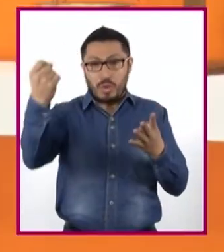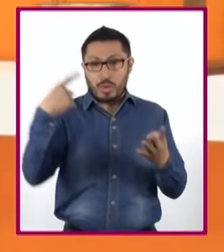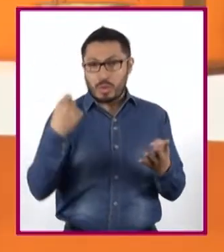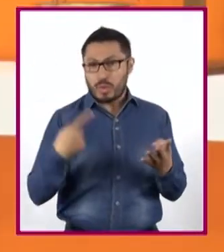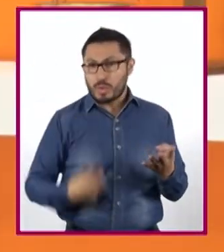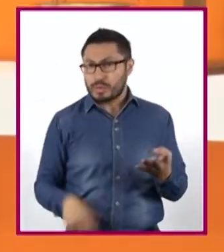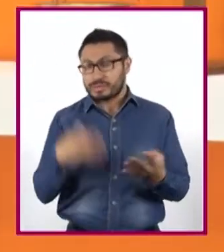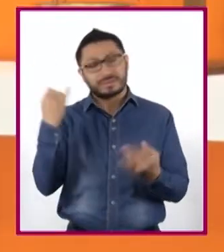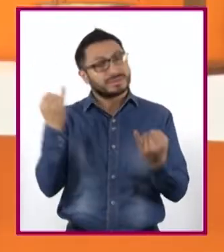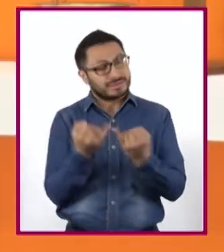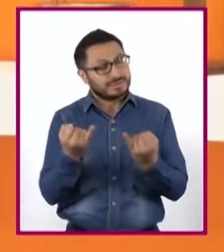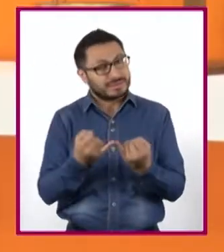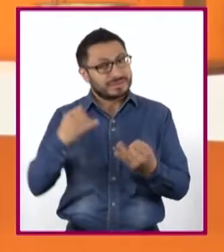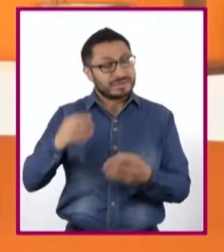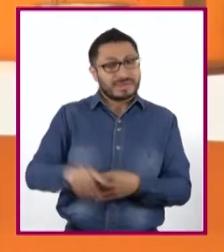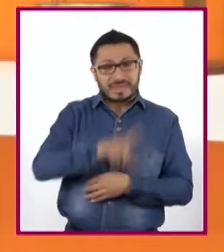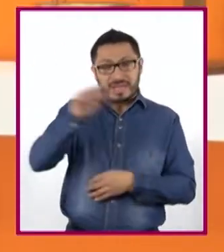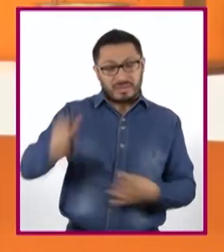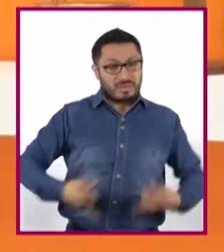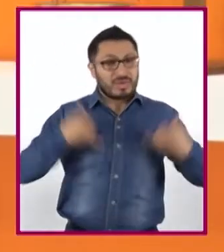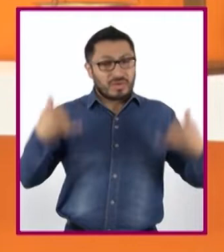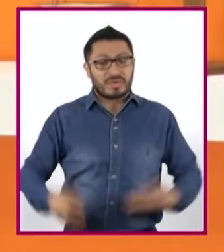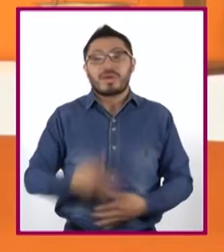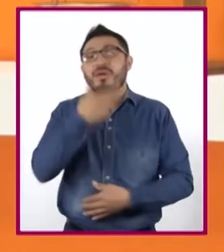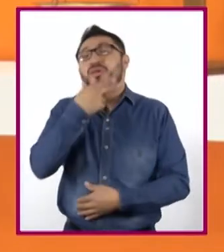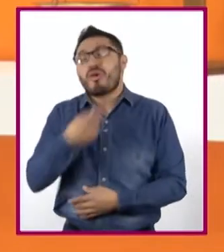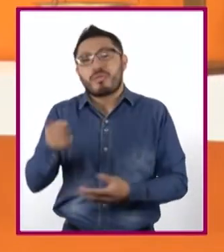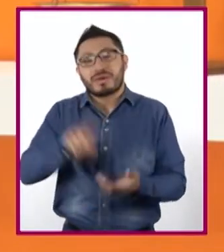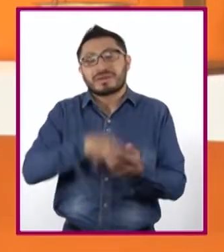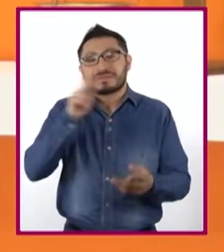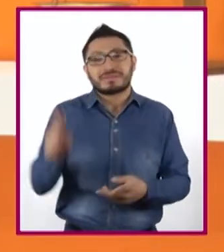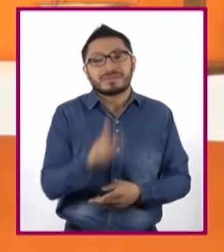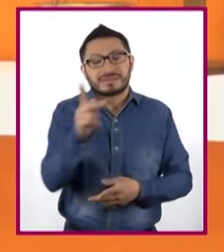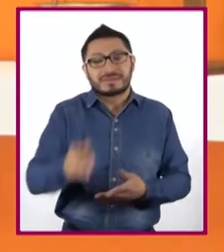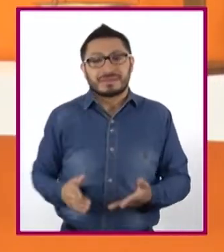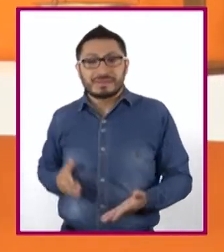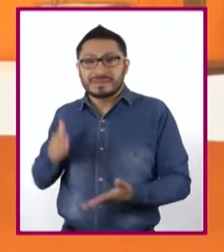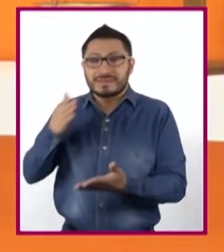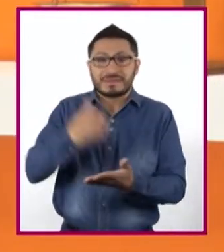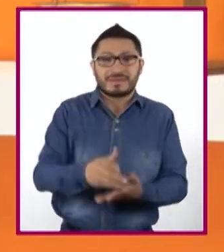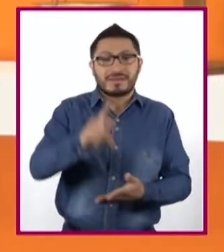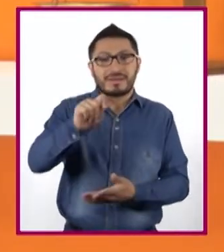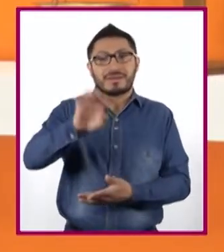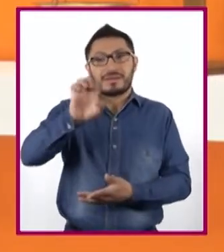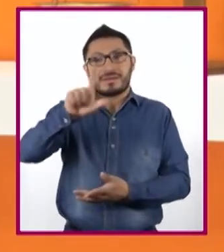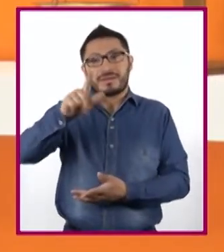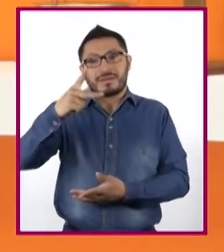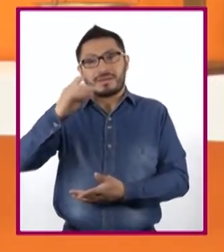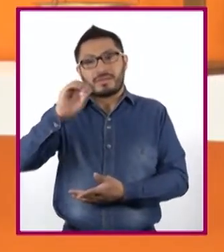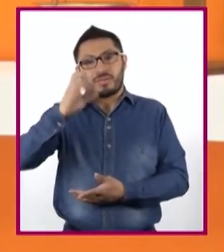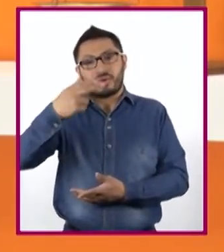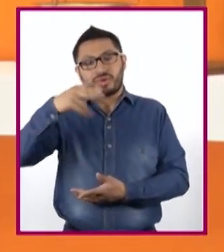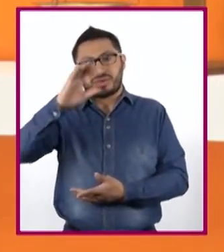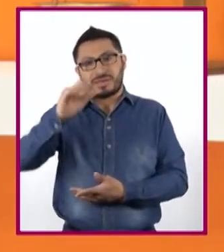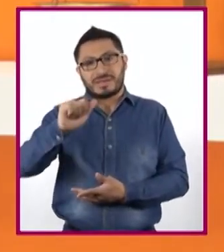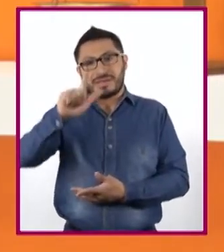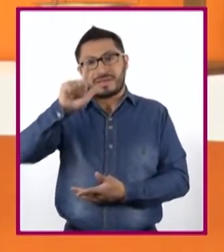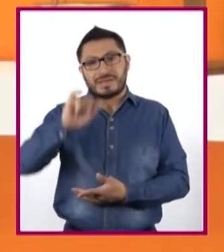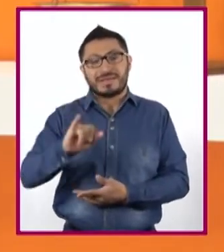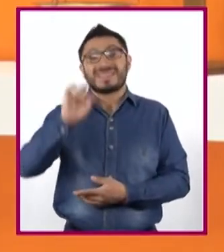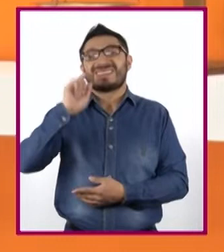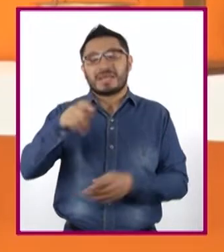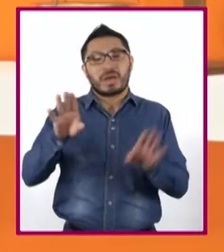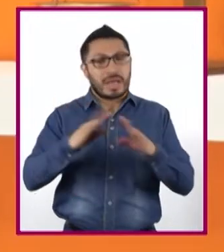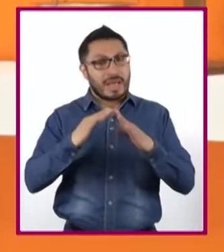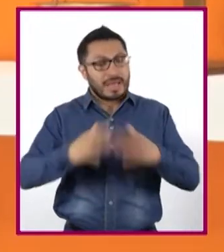que se llegaba a la juventud, los varones del pueblo podían acceder al Telposcali o Casa de Jóvenes, mientras que los futuros